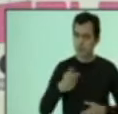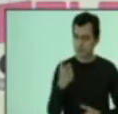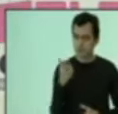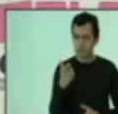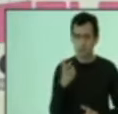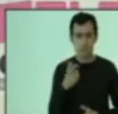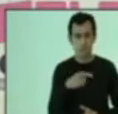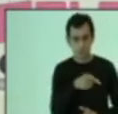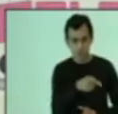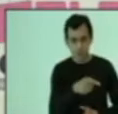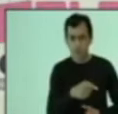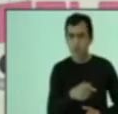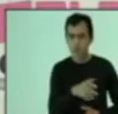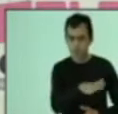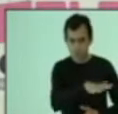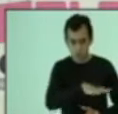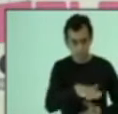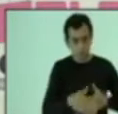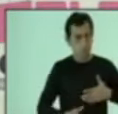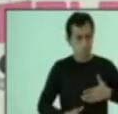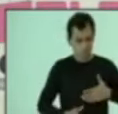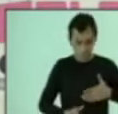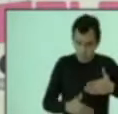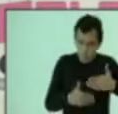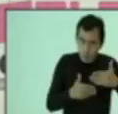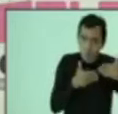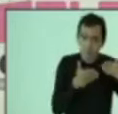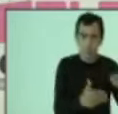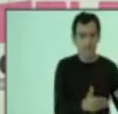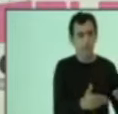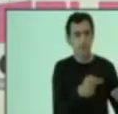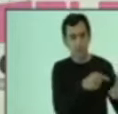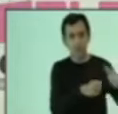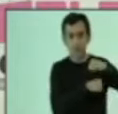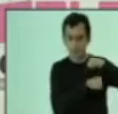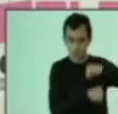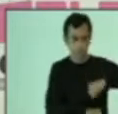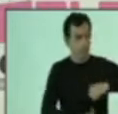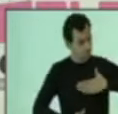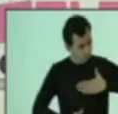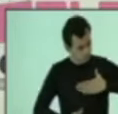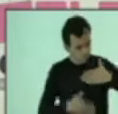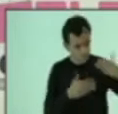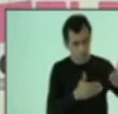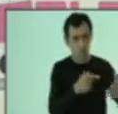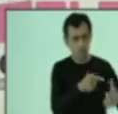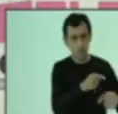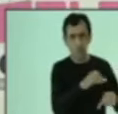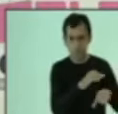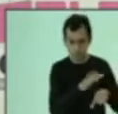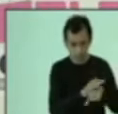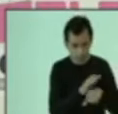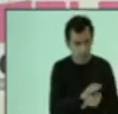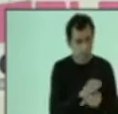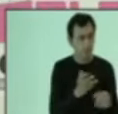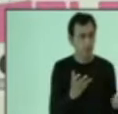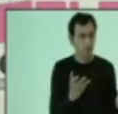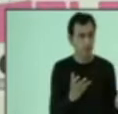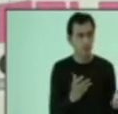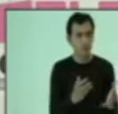confianza no solo en el municipio, sino precisamente en que las autoridades estén brindando esas facilidades para atraer